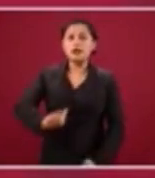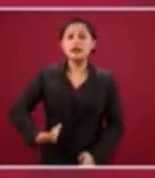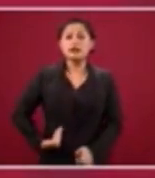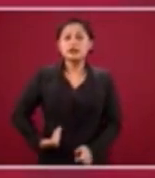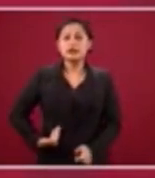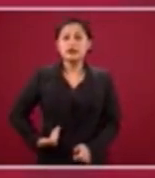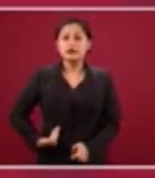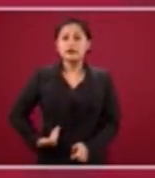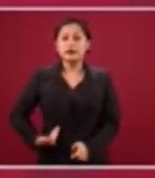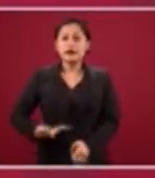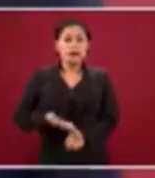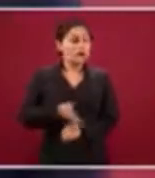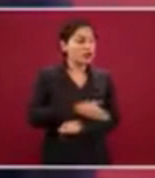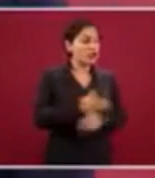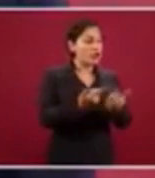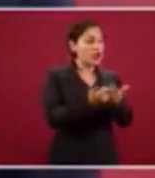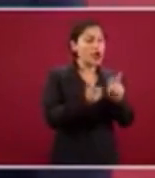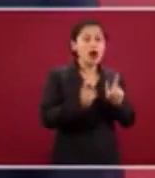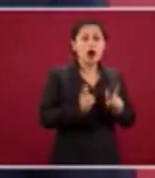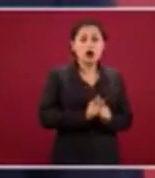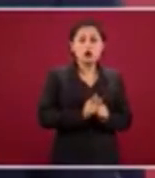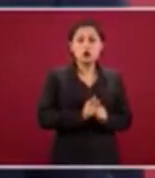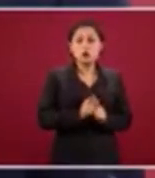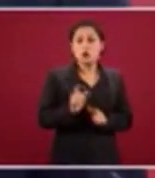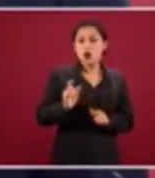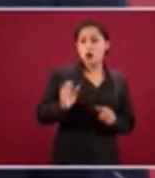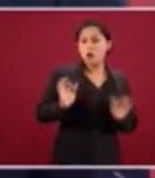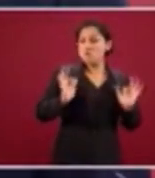surgido de la élite, insensible,